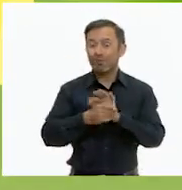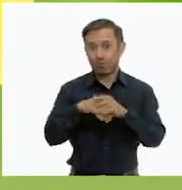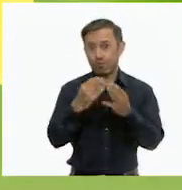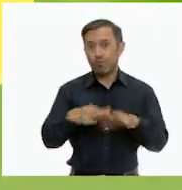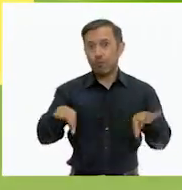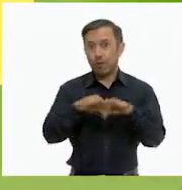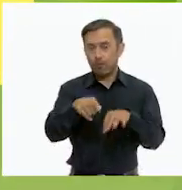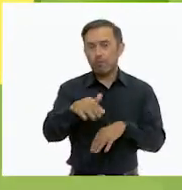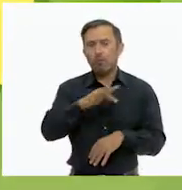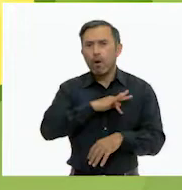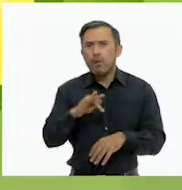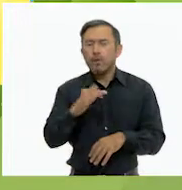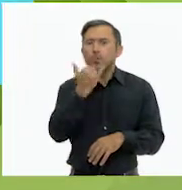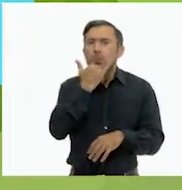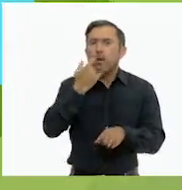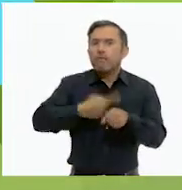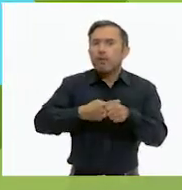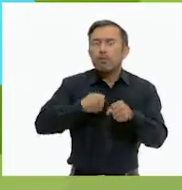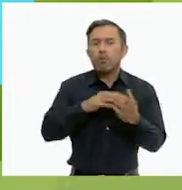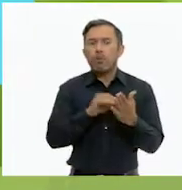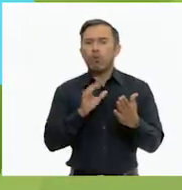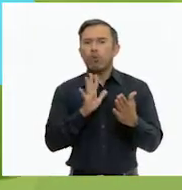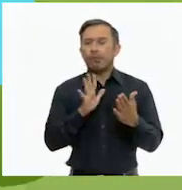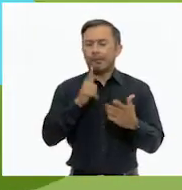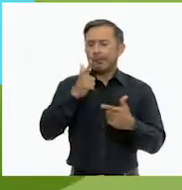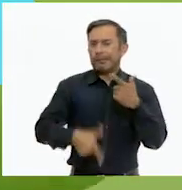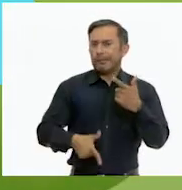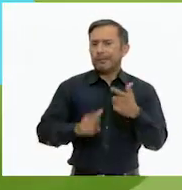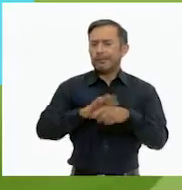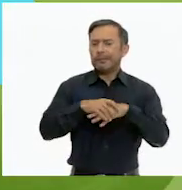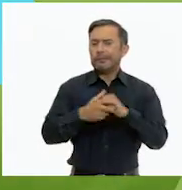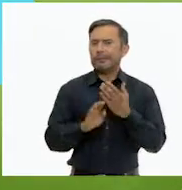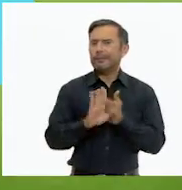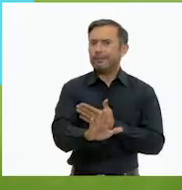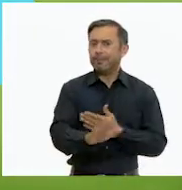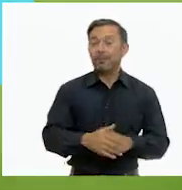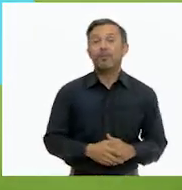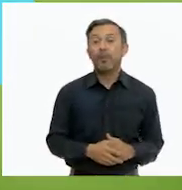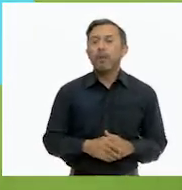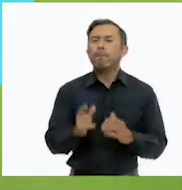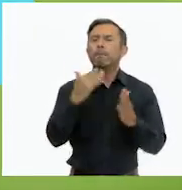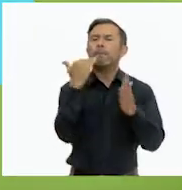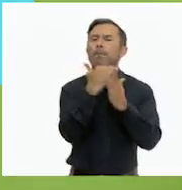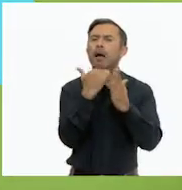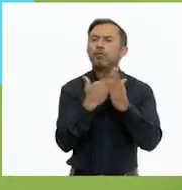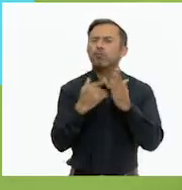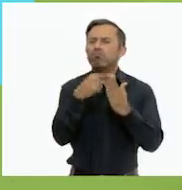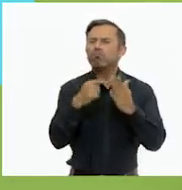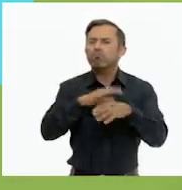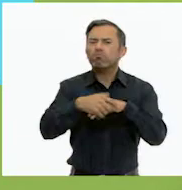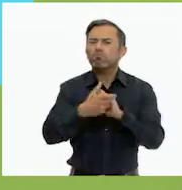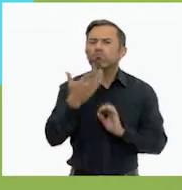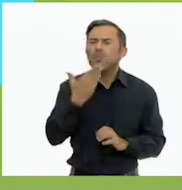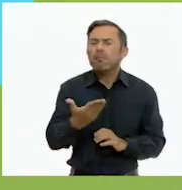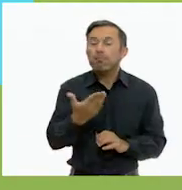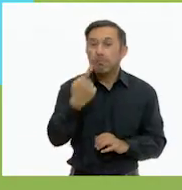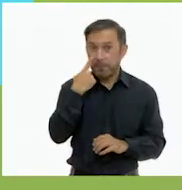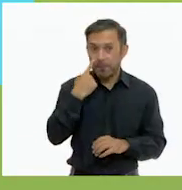para prevenir cualquier enfermedad. Sigue estos pasos para hacerlo correctamente. Moja tus